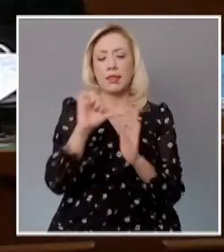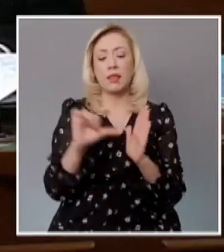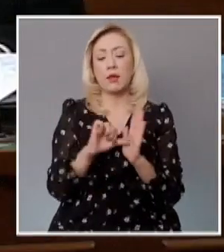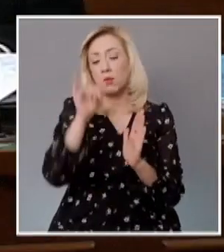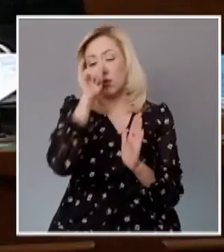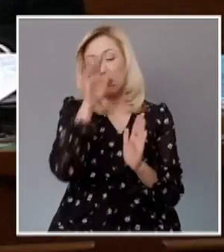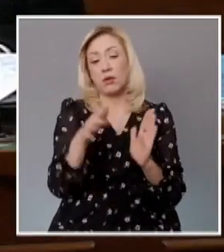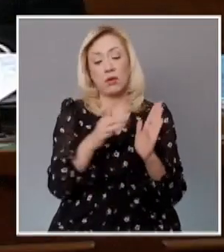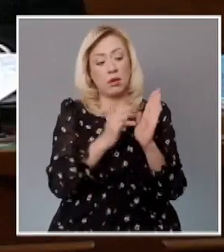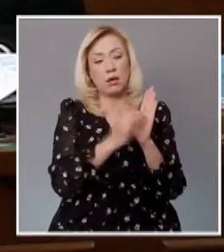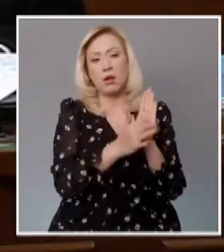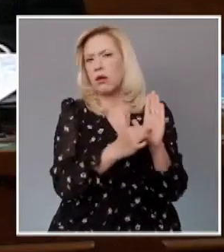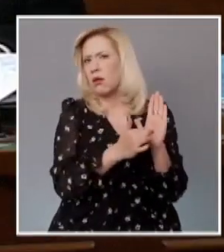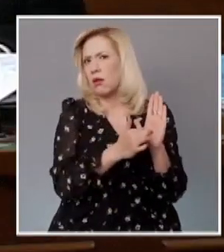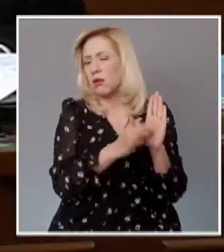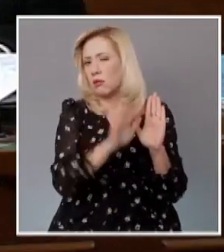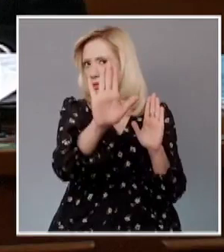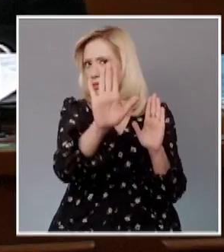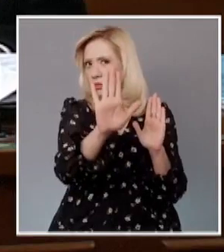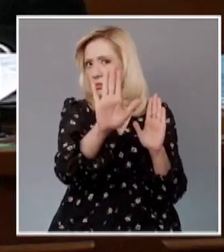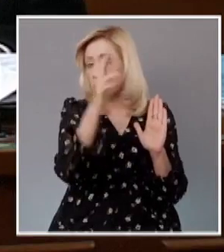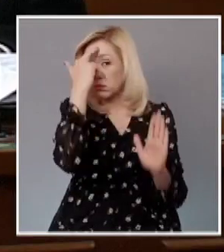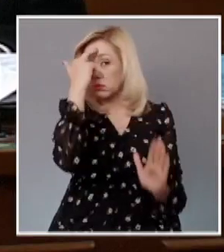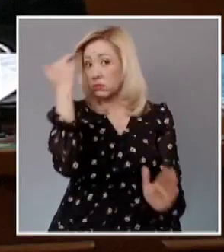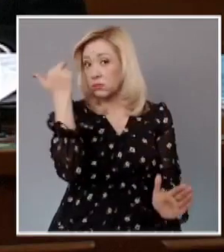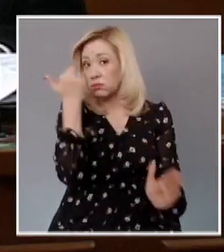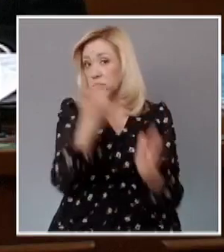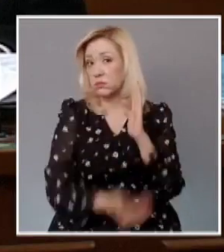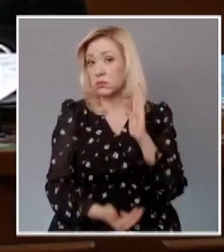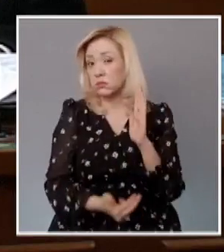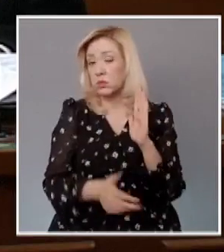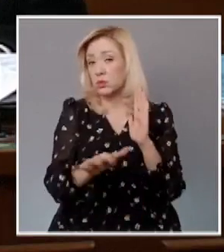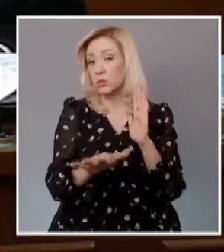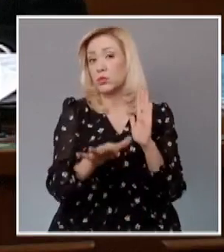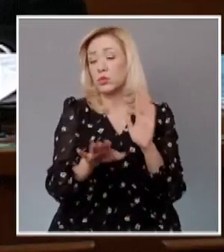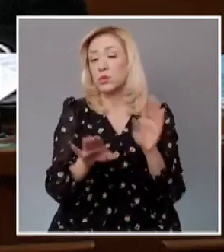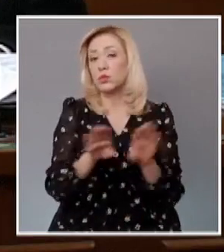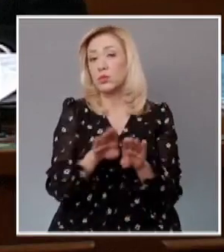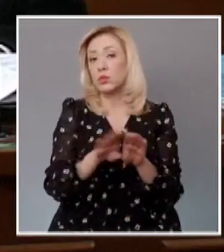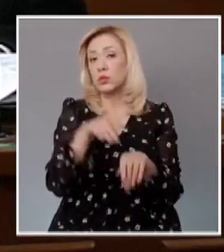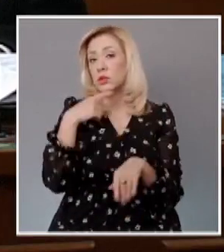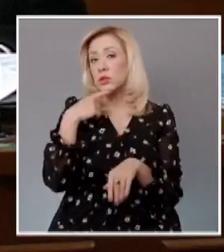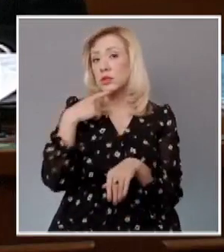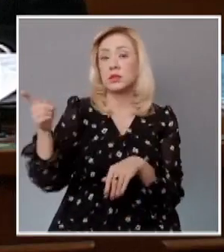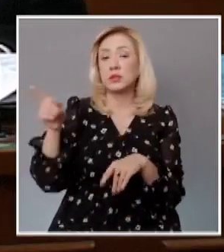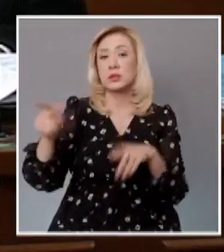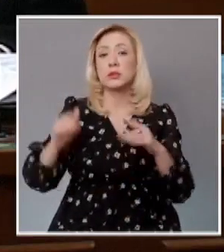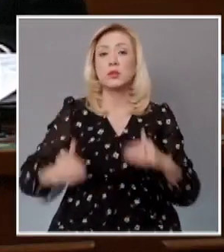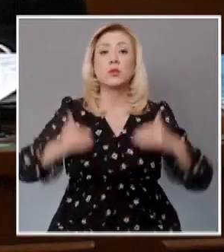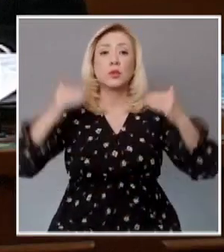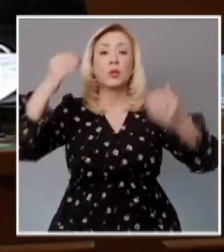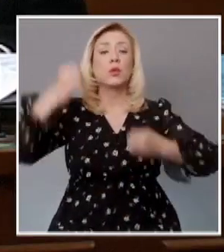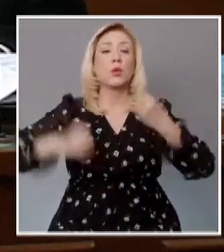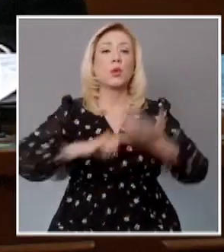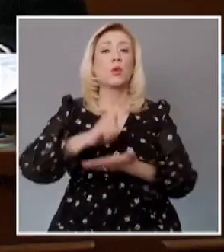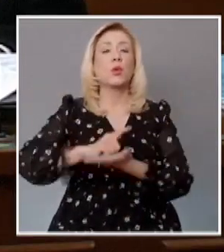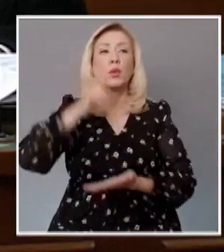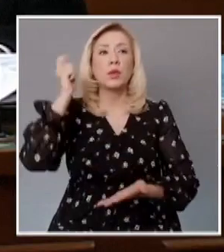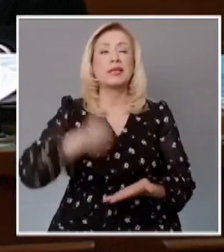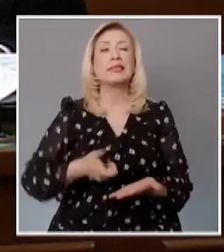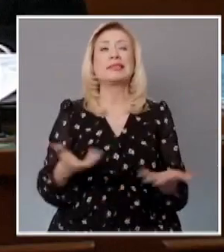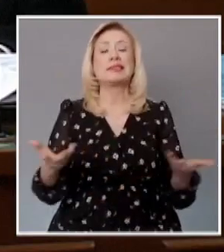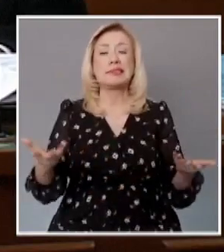hubo un incumplimiento respecto de los parámetros establecidos por la propia Suprema Corte a propósito de la consulta a personas